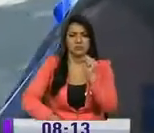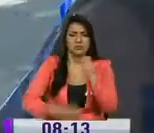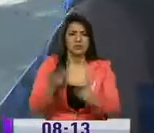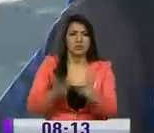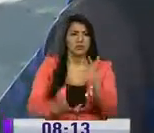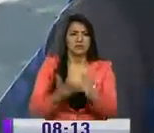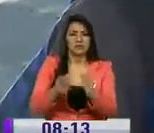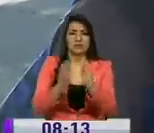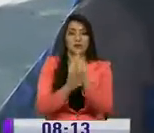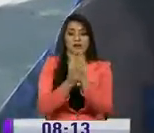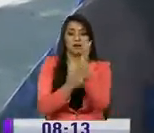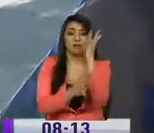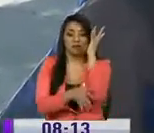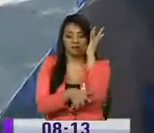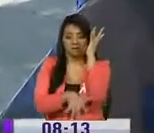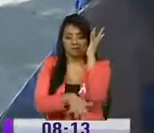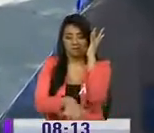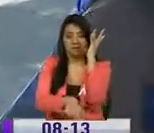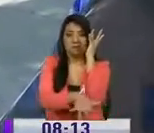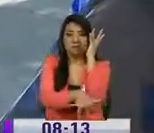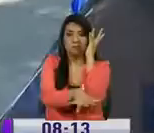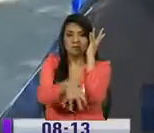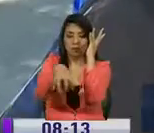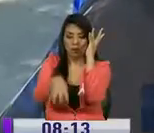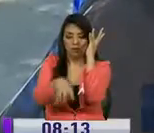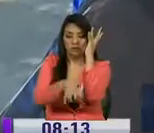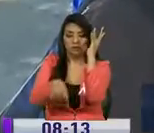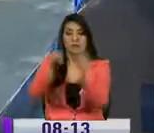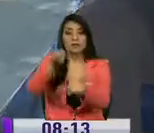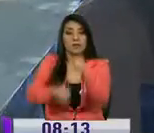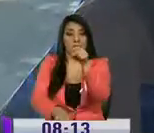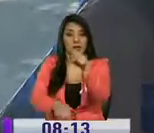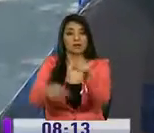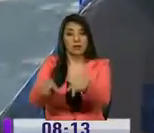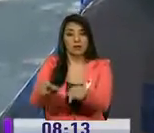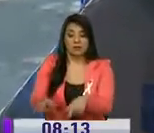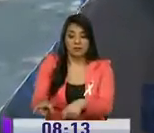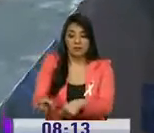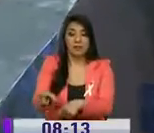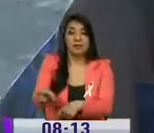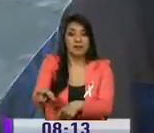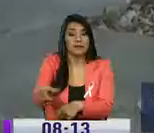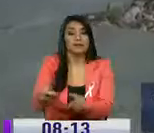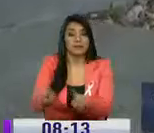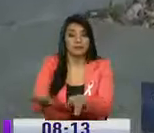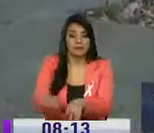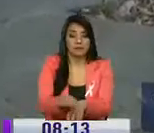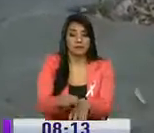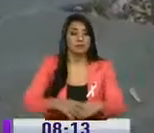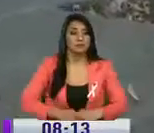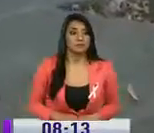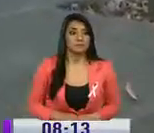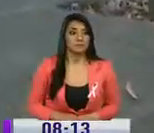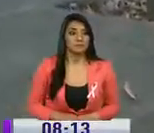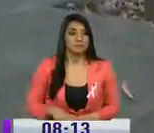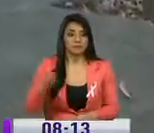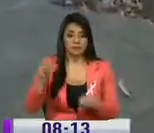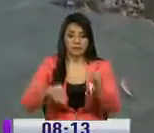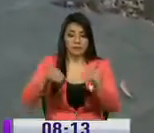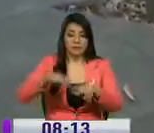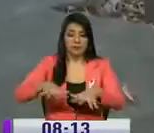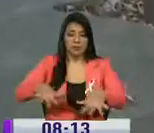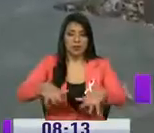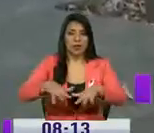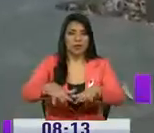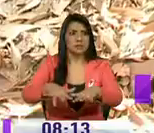las raíces de los árboles que se está destruyendo hasta ahora ya es más parte de la acera. Al tener tantas hojas en su interior,